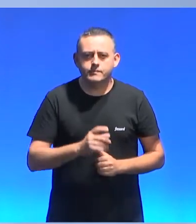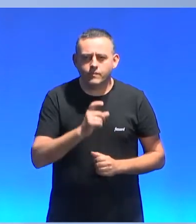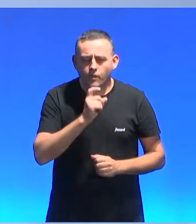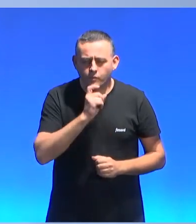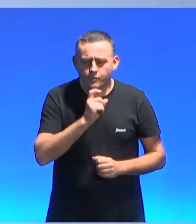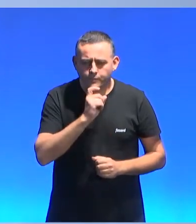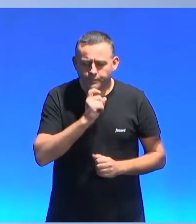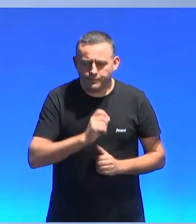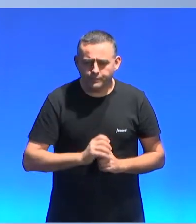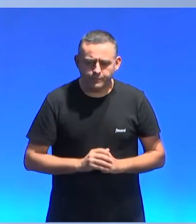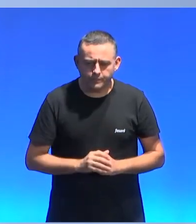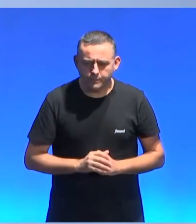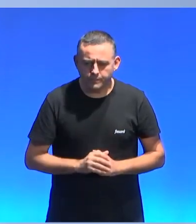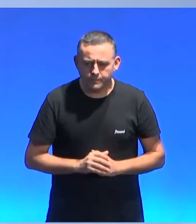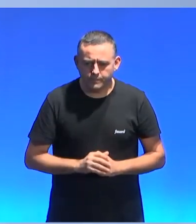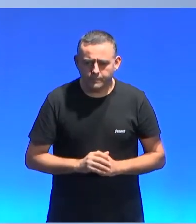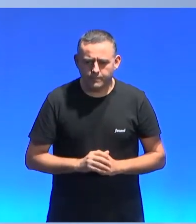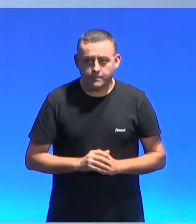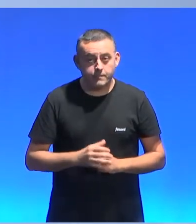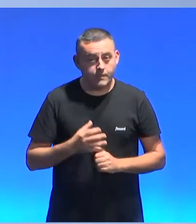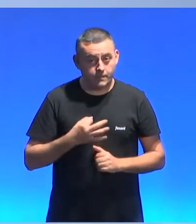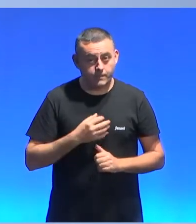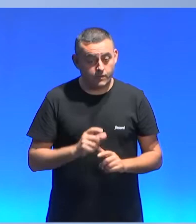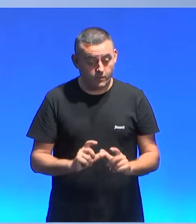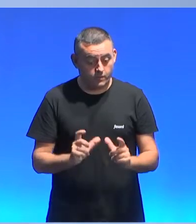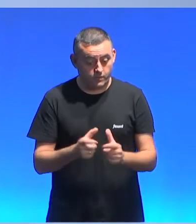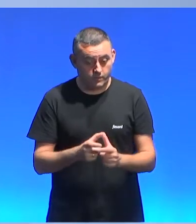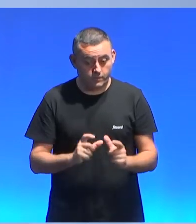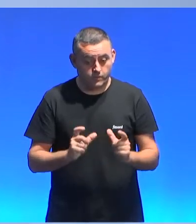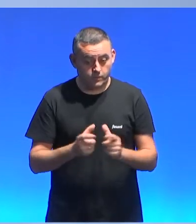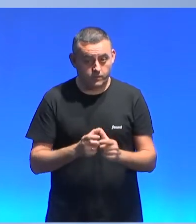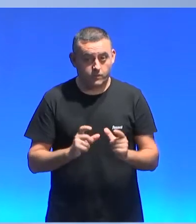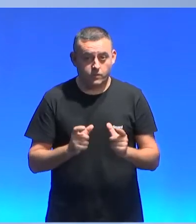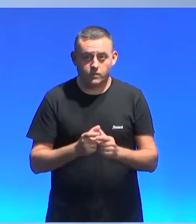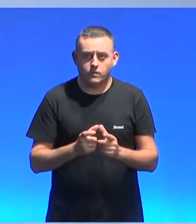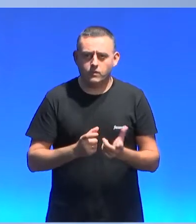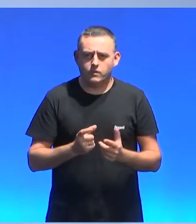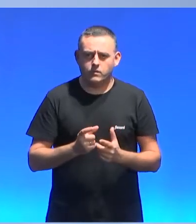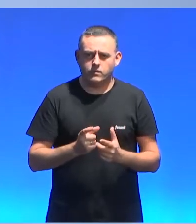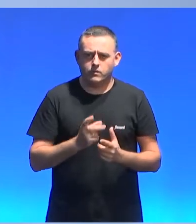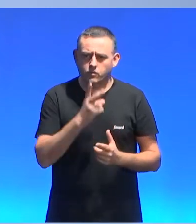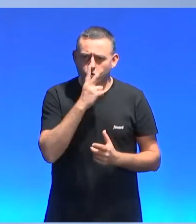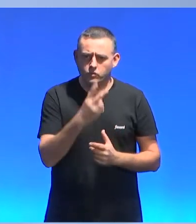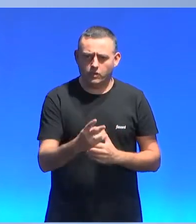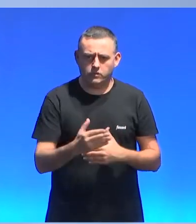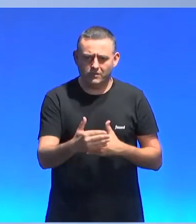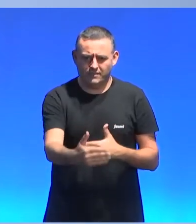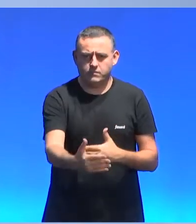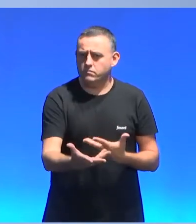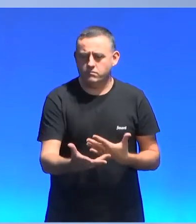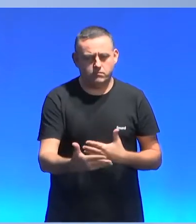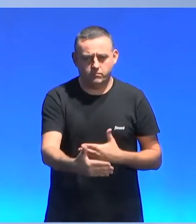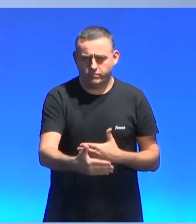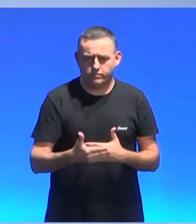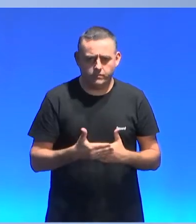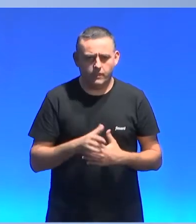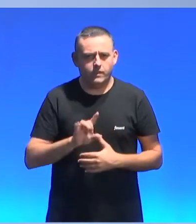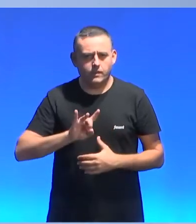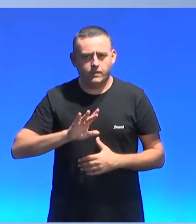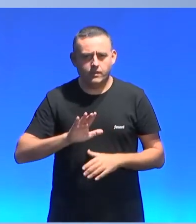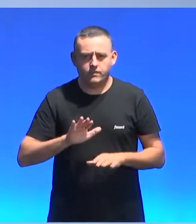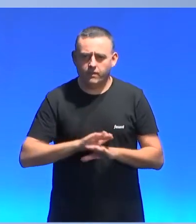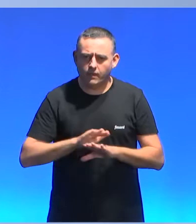lo menos sea un encuentro cada 15 días, por lo cual es un grupo que trabaja por cuenta del